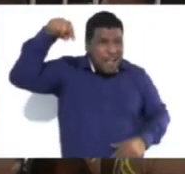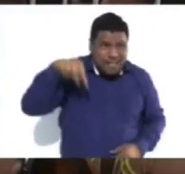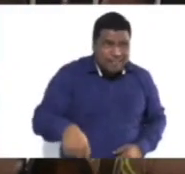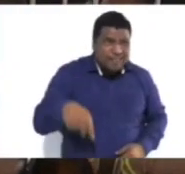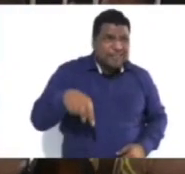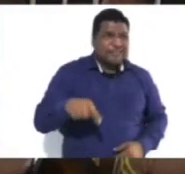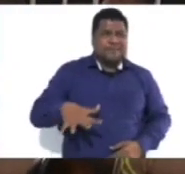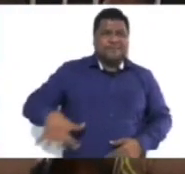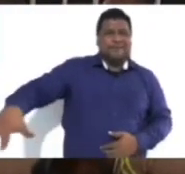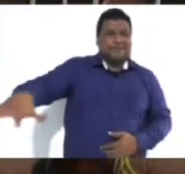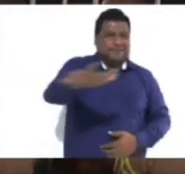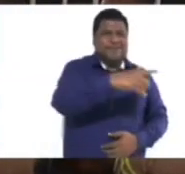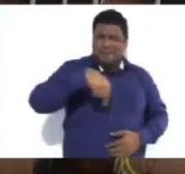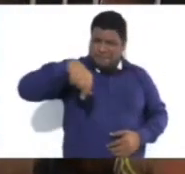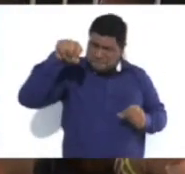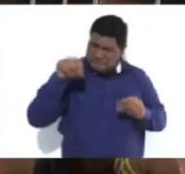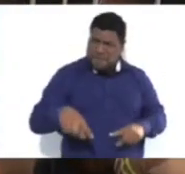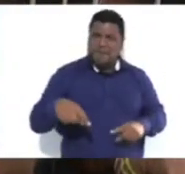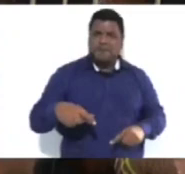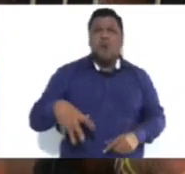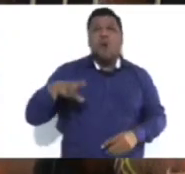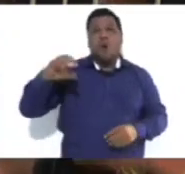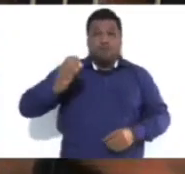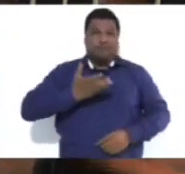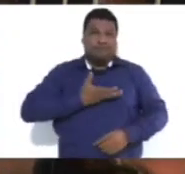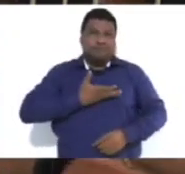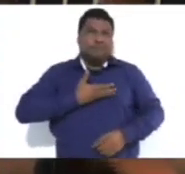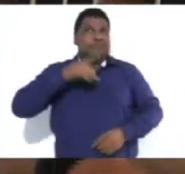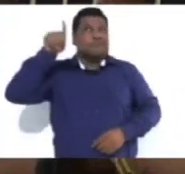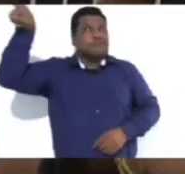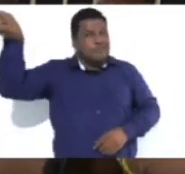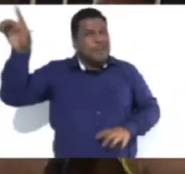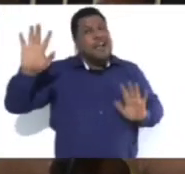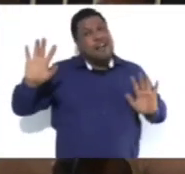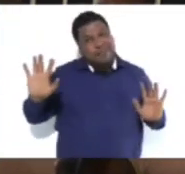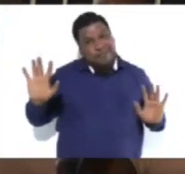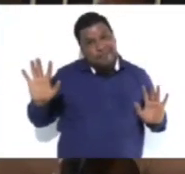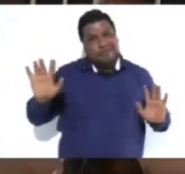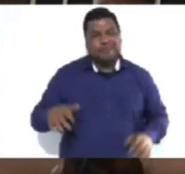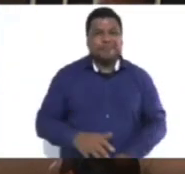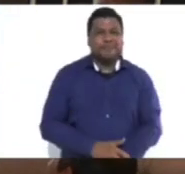mismo o en el Zócalo.